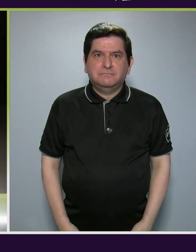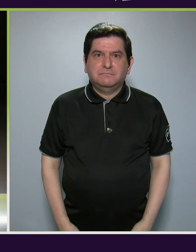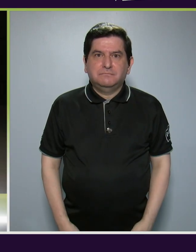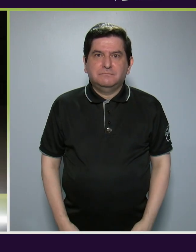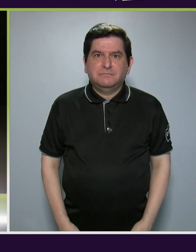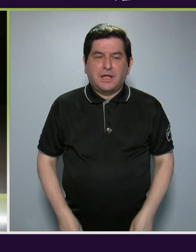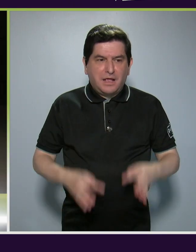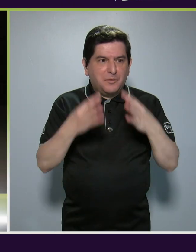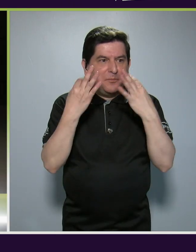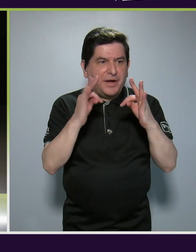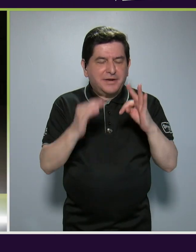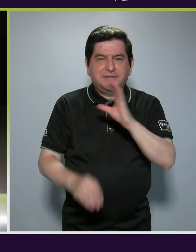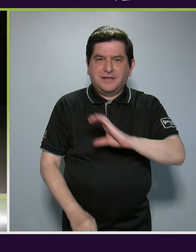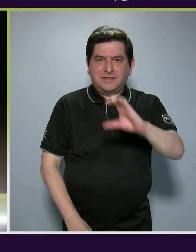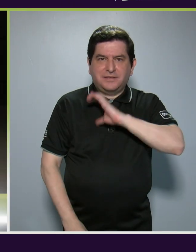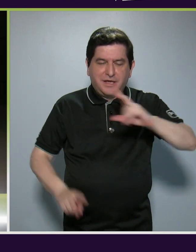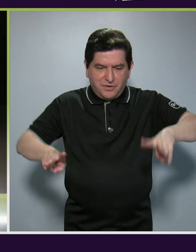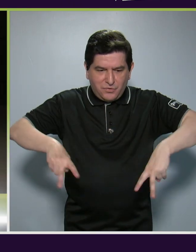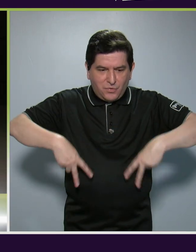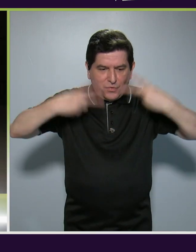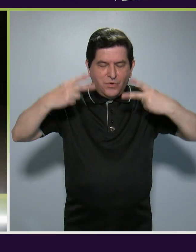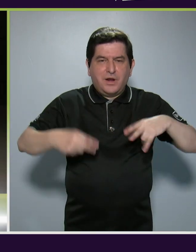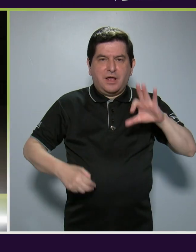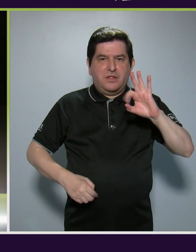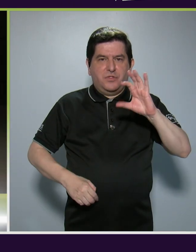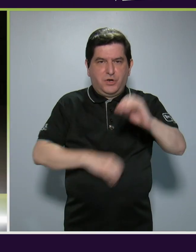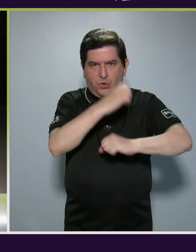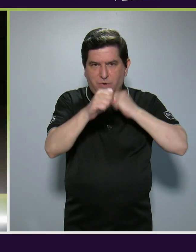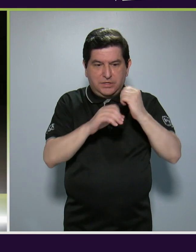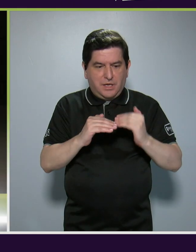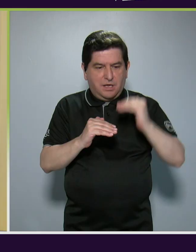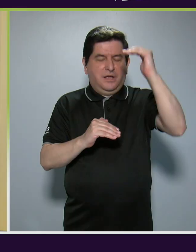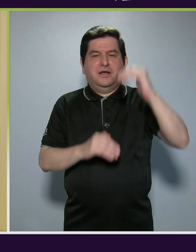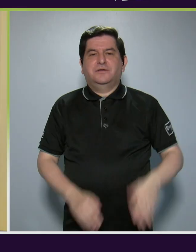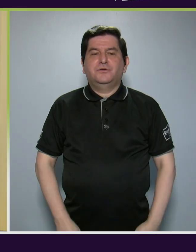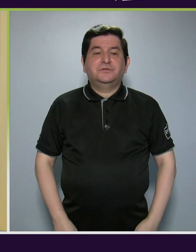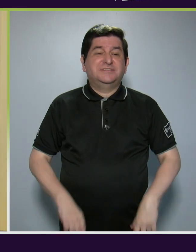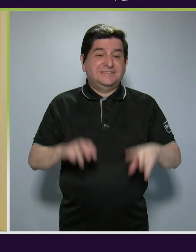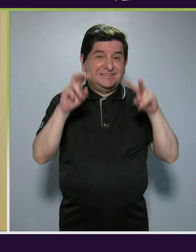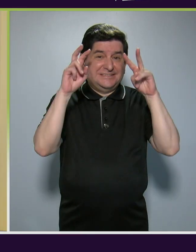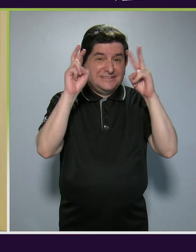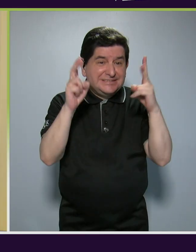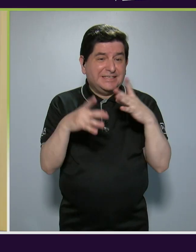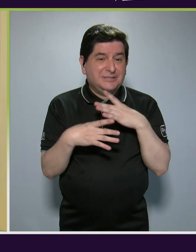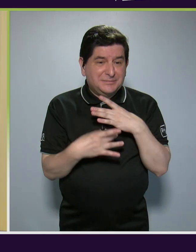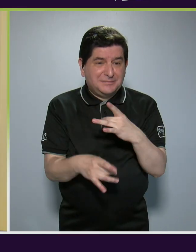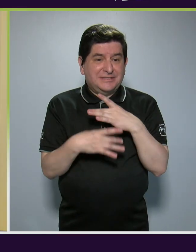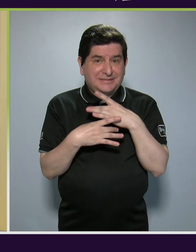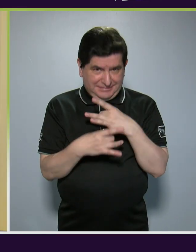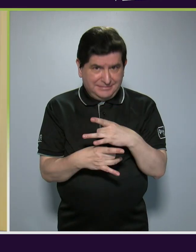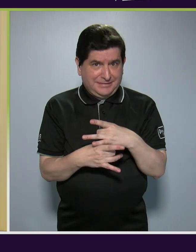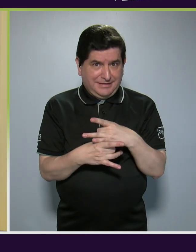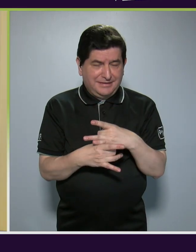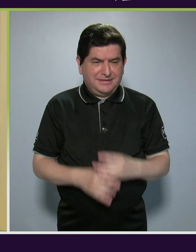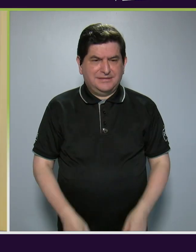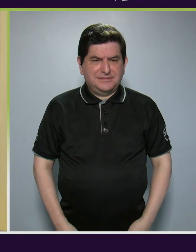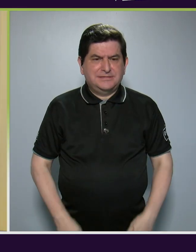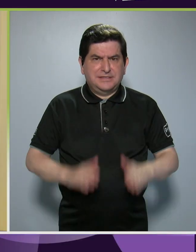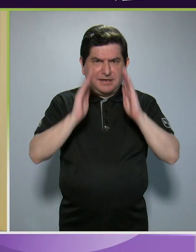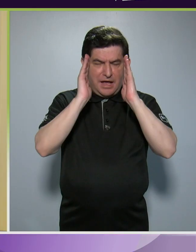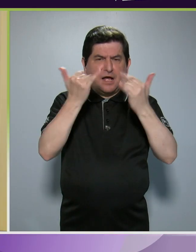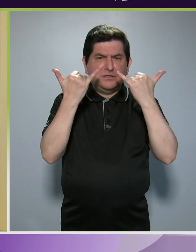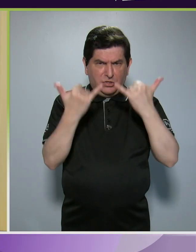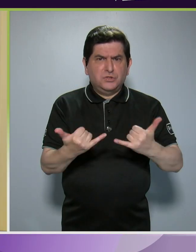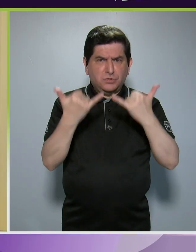Para seguir teniendo calidad de vida de los 90 años en adelante. Hay un tema interesante que se ha abordado también